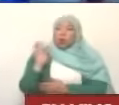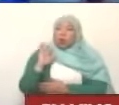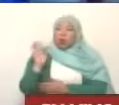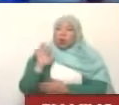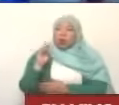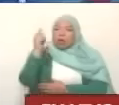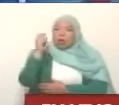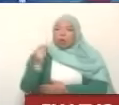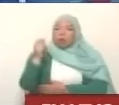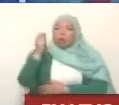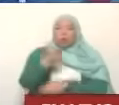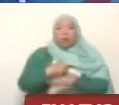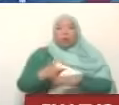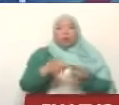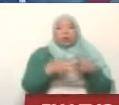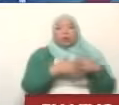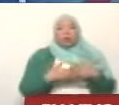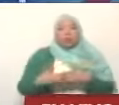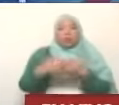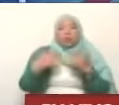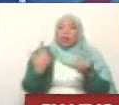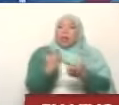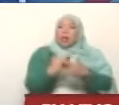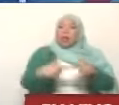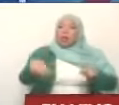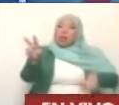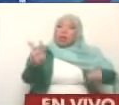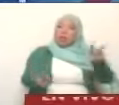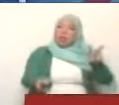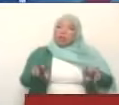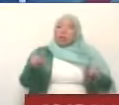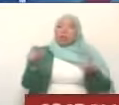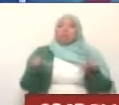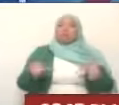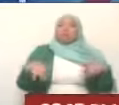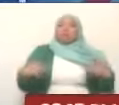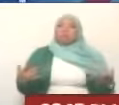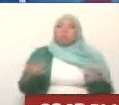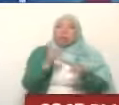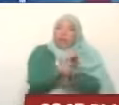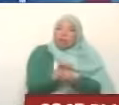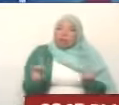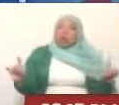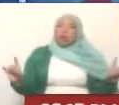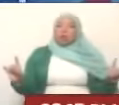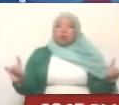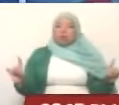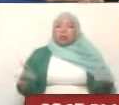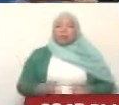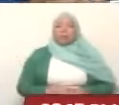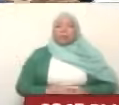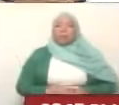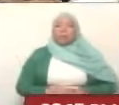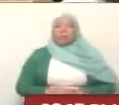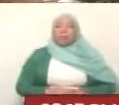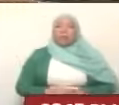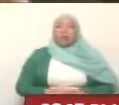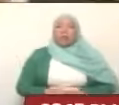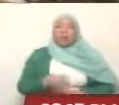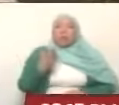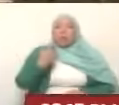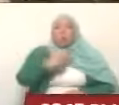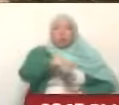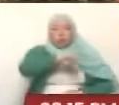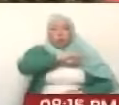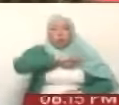al gobierno de Estados Unidos, ¿dónde está la libertad de expresión? ¿Dónde está la democracia? ¿Por qué tanta falsedad? ¿Por